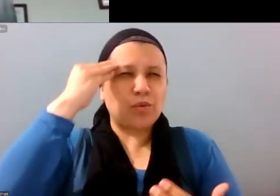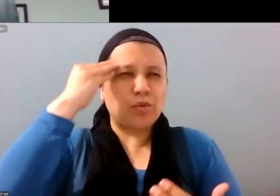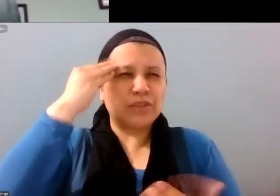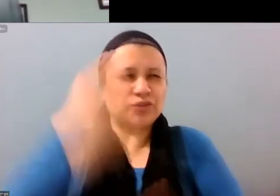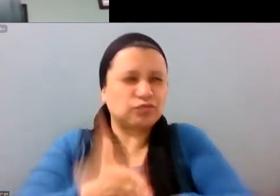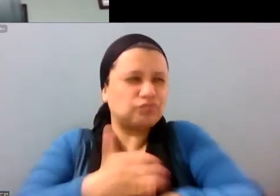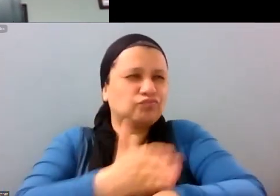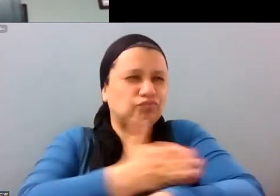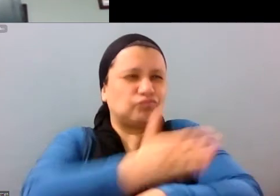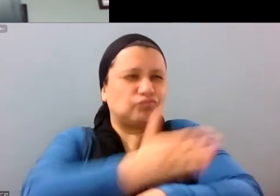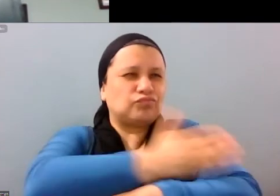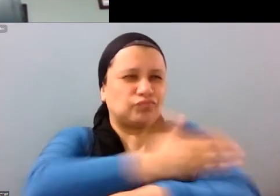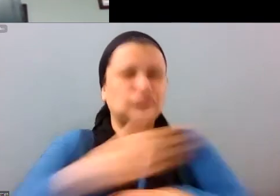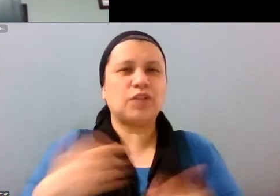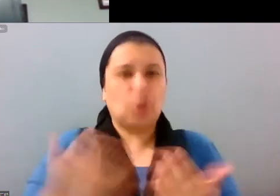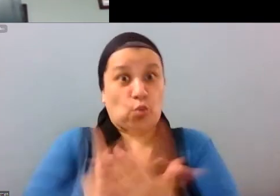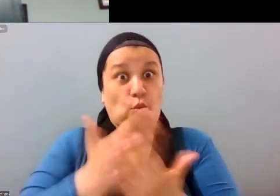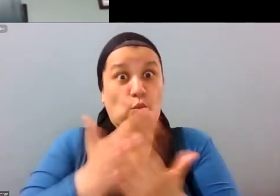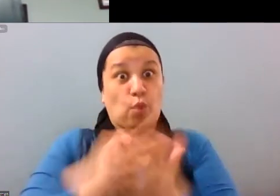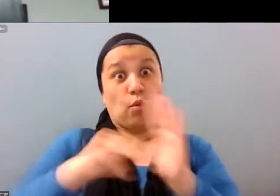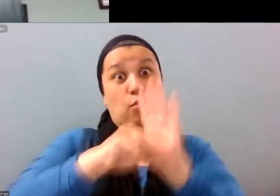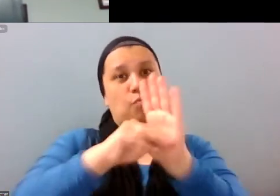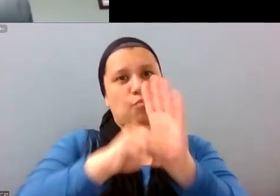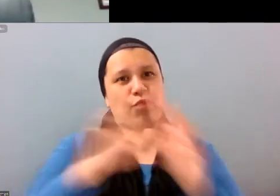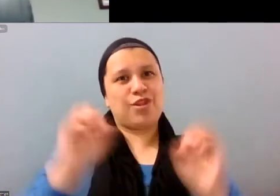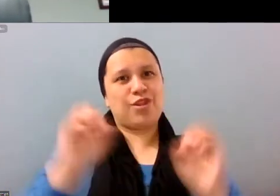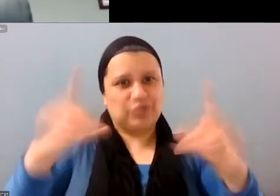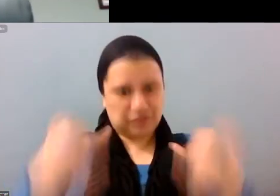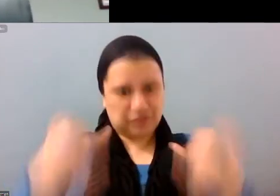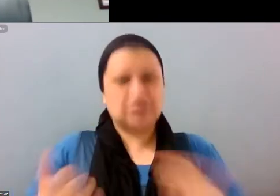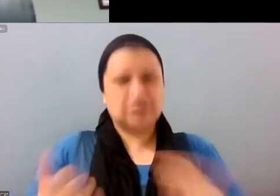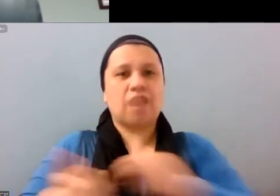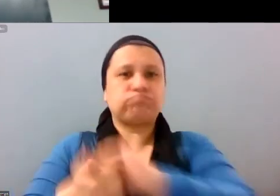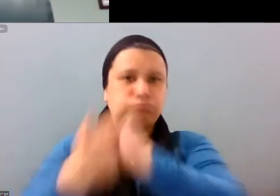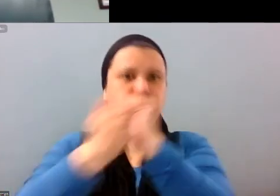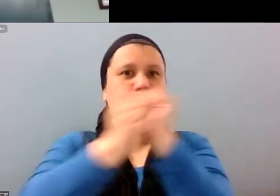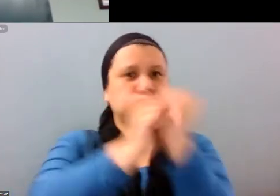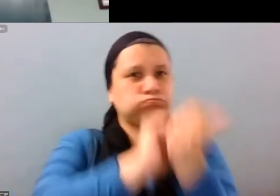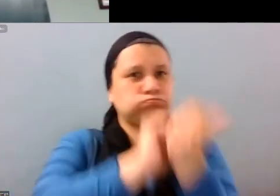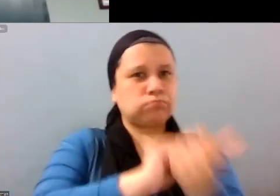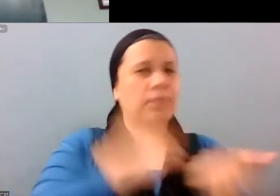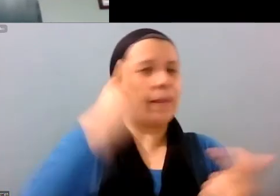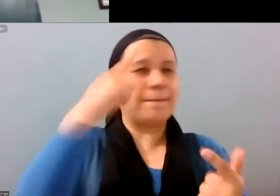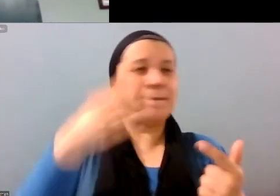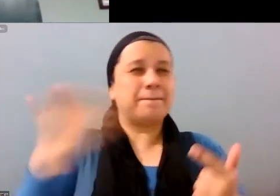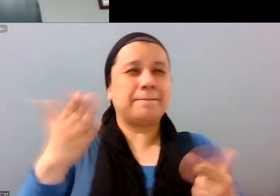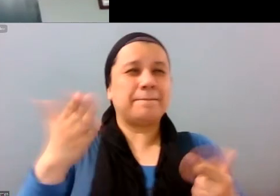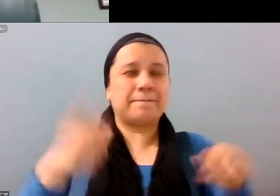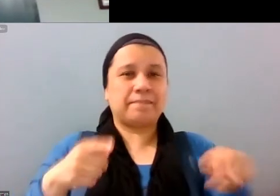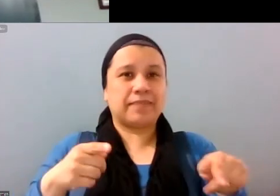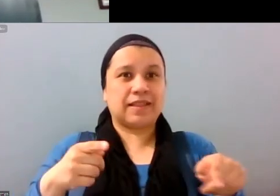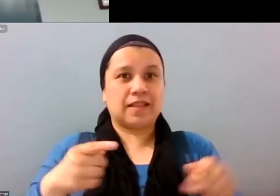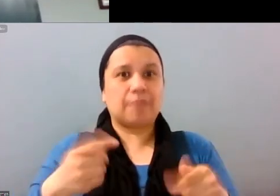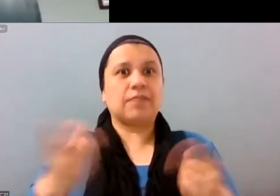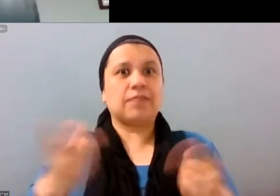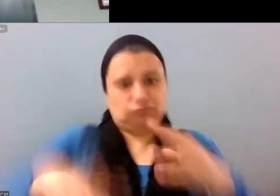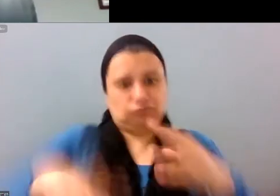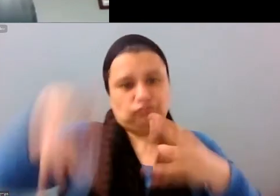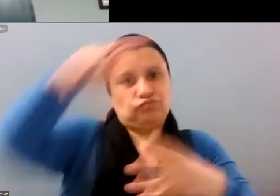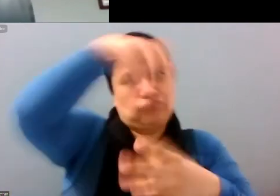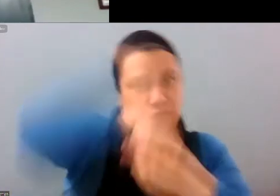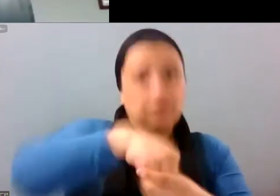y que ha evolucionado a lo largo de las décadas para incorporar todas las herramientas disponibles con el